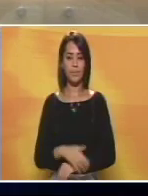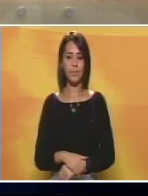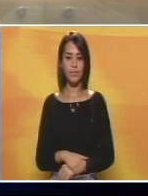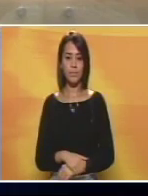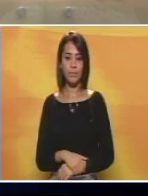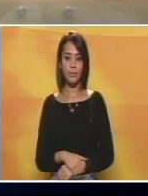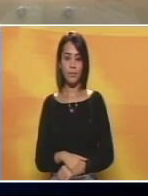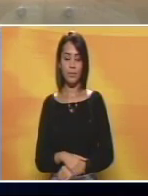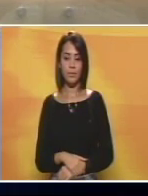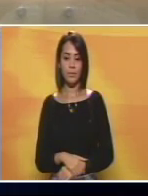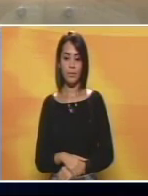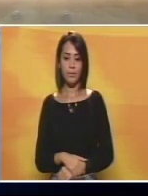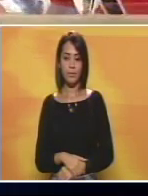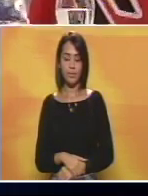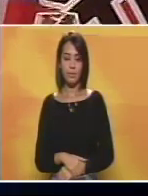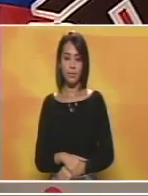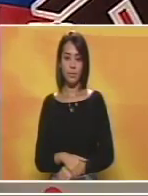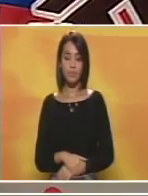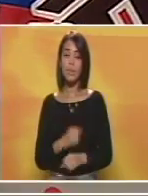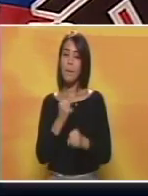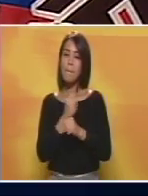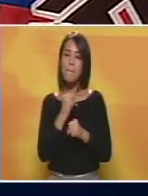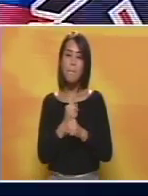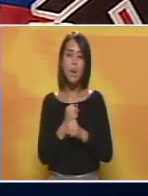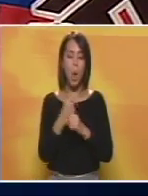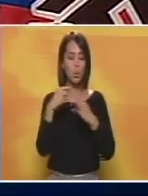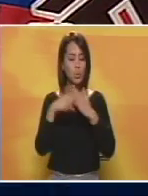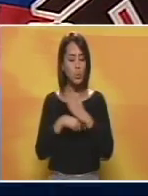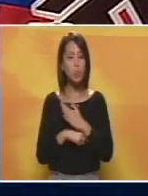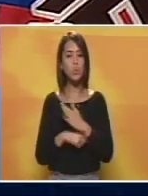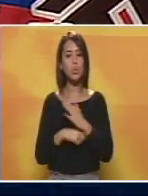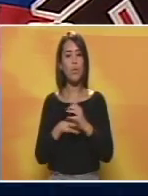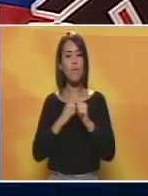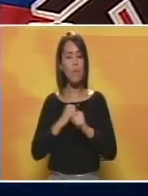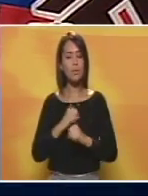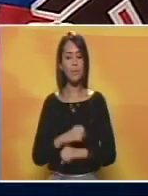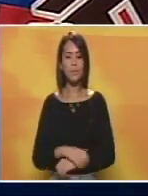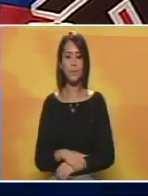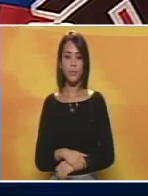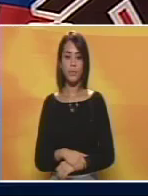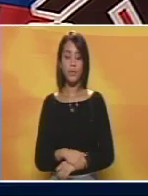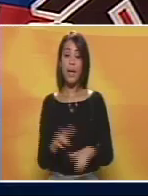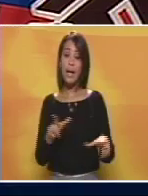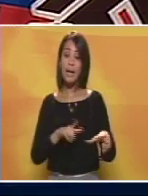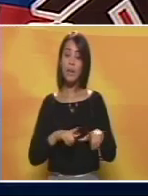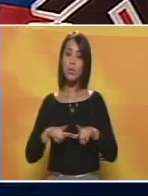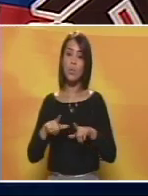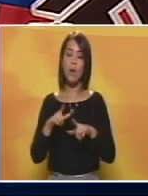Manuel. Ha venido trabajando intensamente en el salón